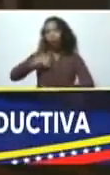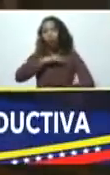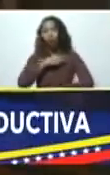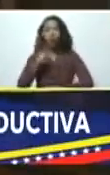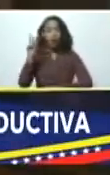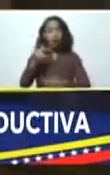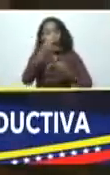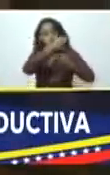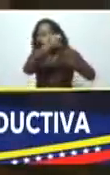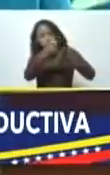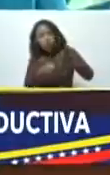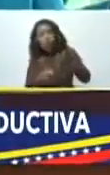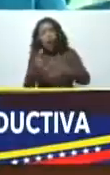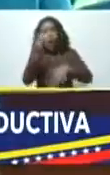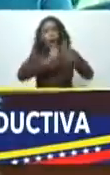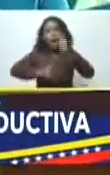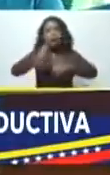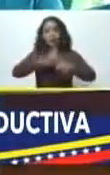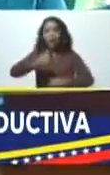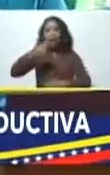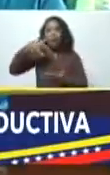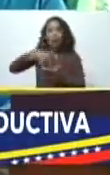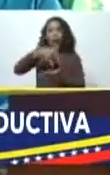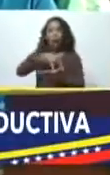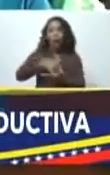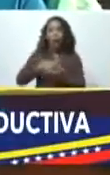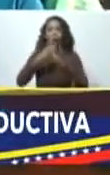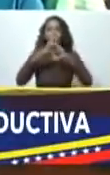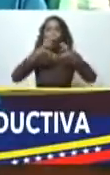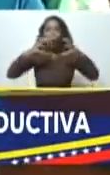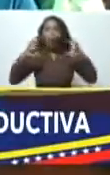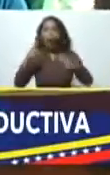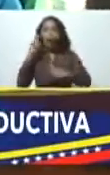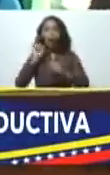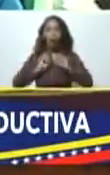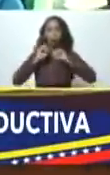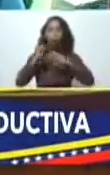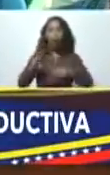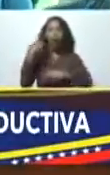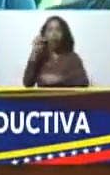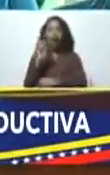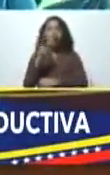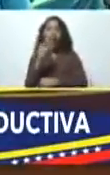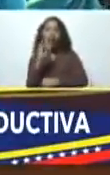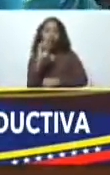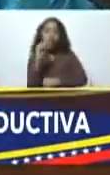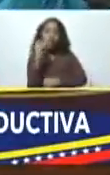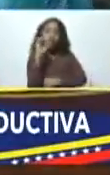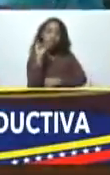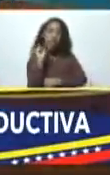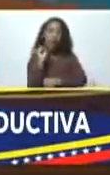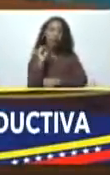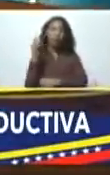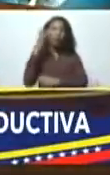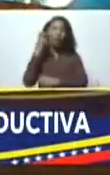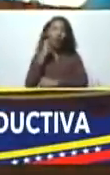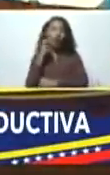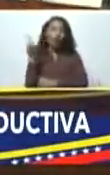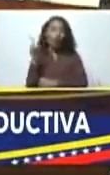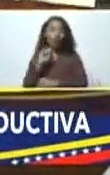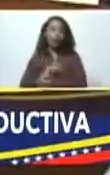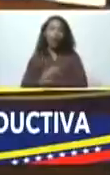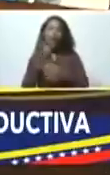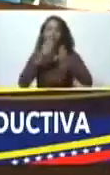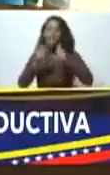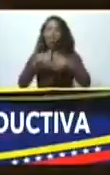línea con leche de cabra y con leche de oveja. En esta oportunidad tenemos vainilla y chocolate. ¿Cuál es leche de cabra ahí?